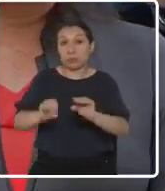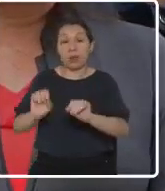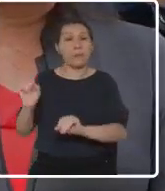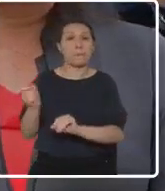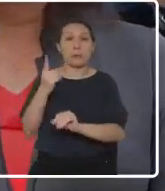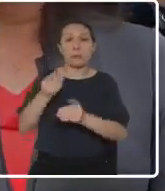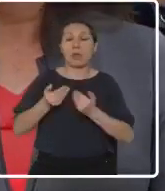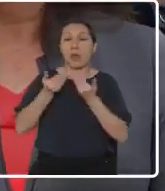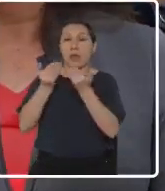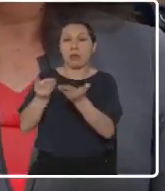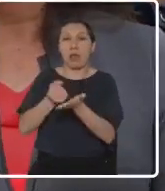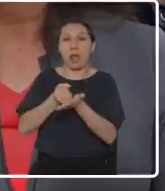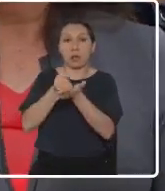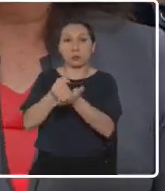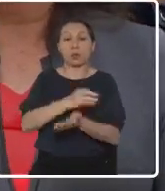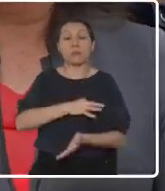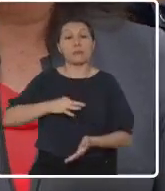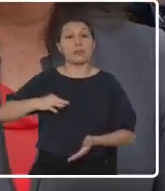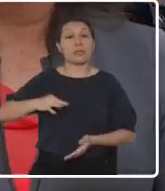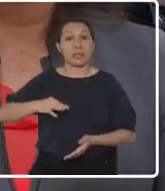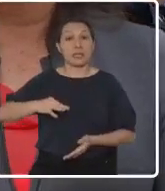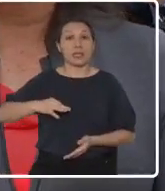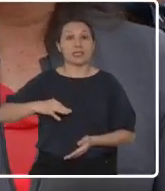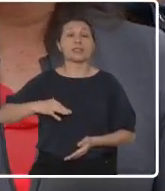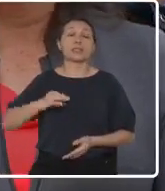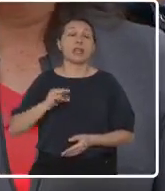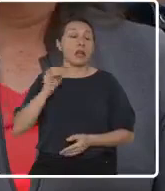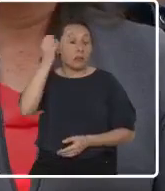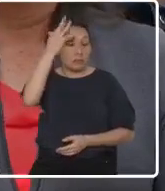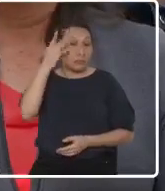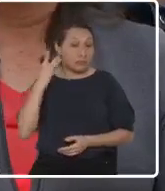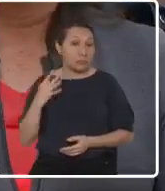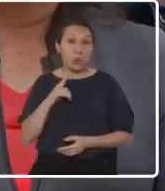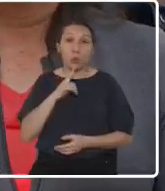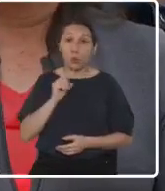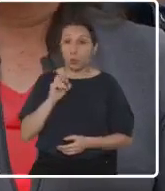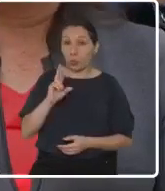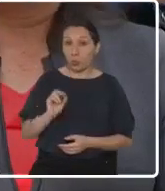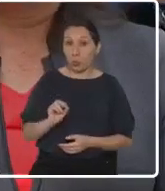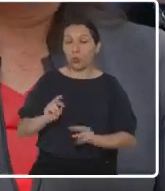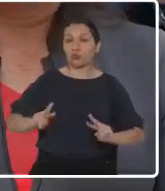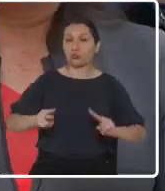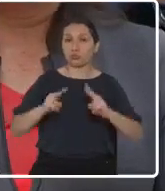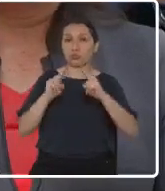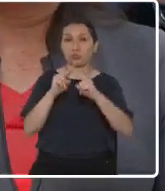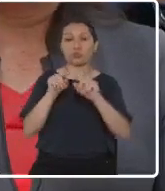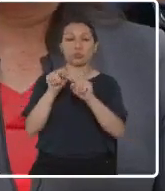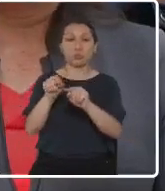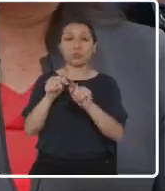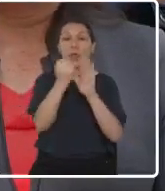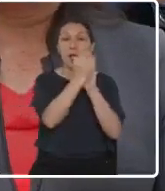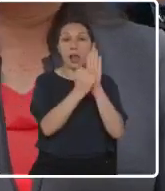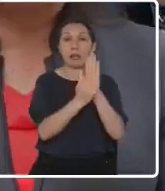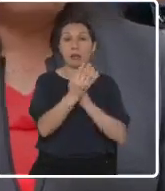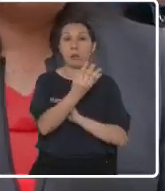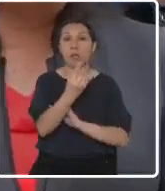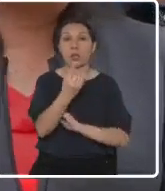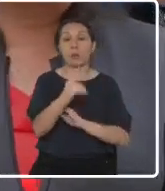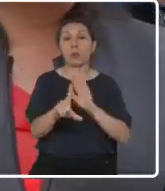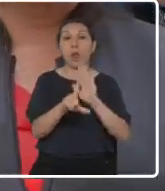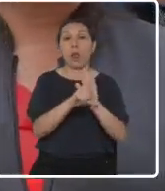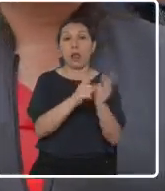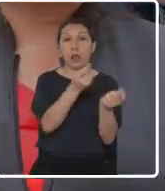las primeras ayudas. La ministra Javiera Toro será la encargada de reconstrucción porque además así quedó establecido en el artículo 41 de la